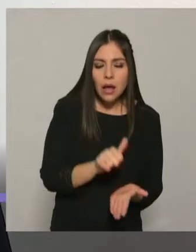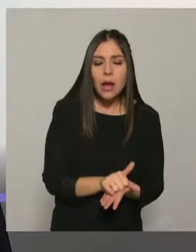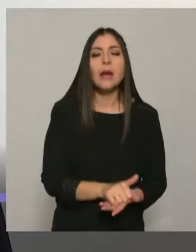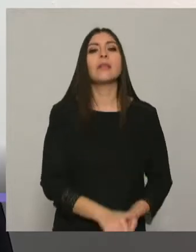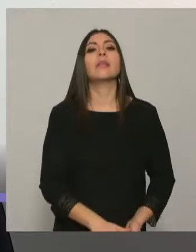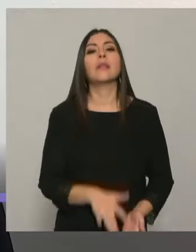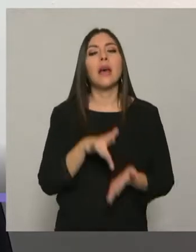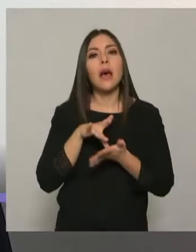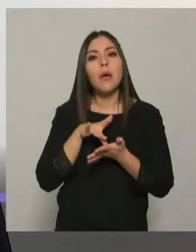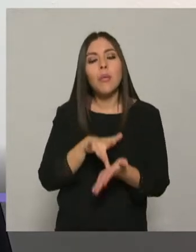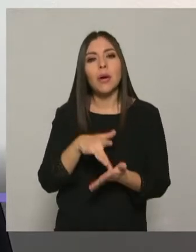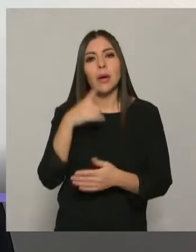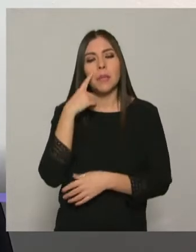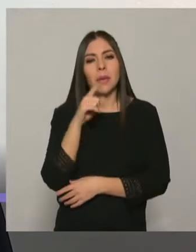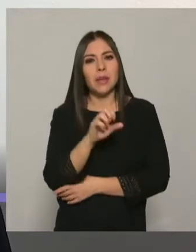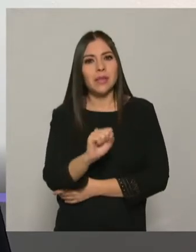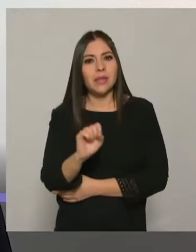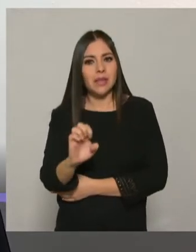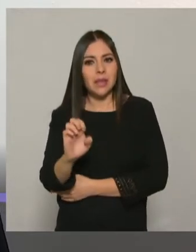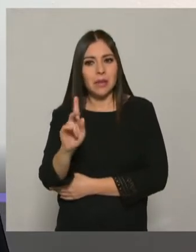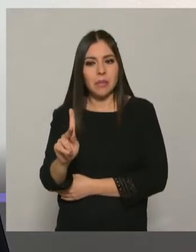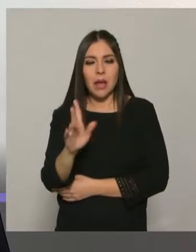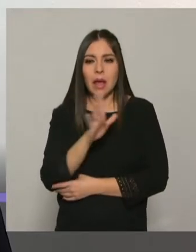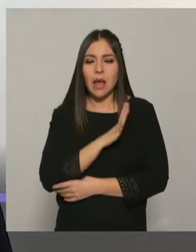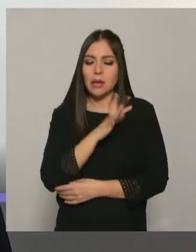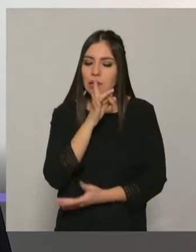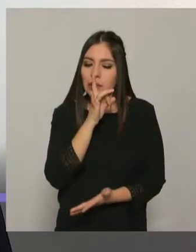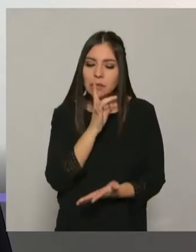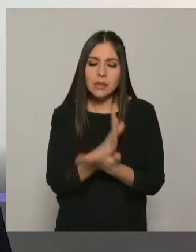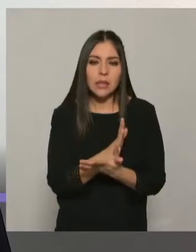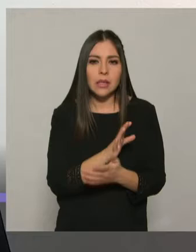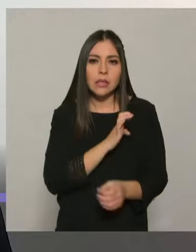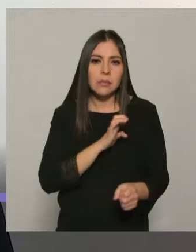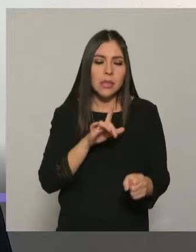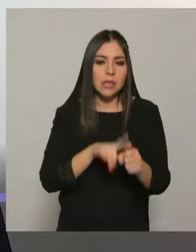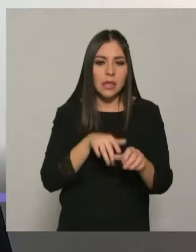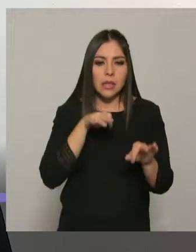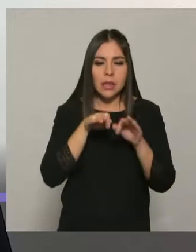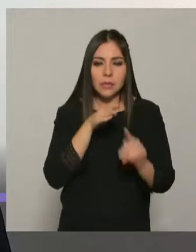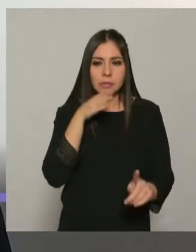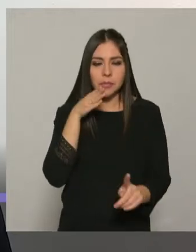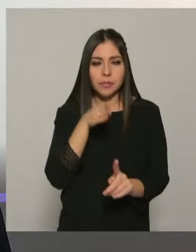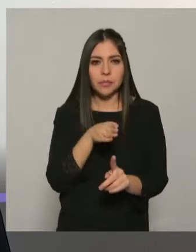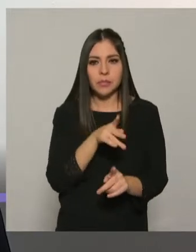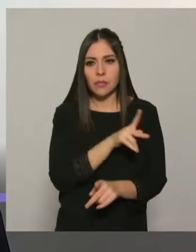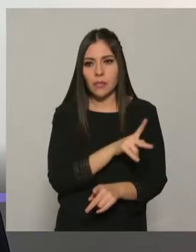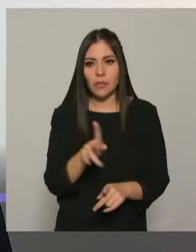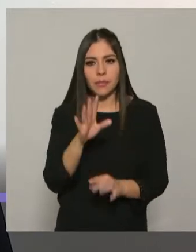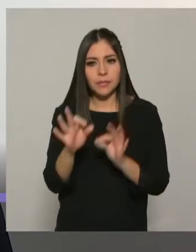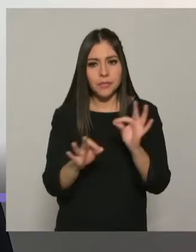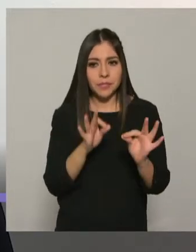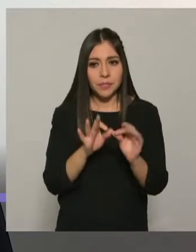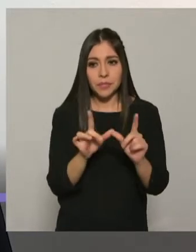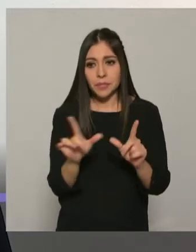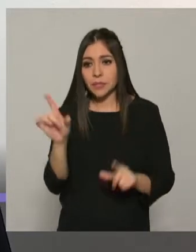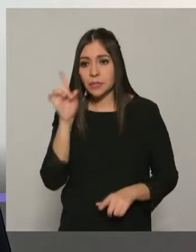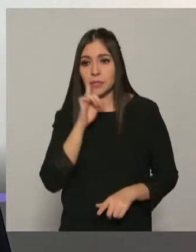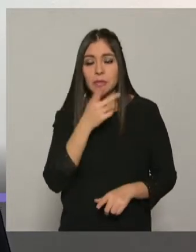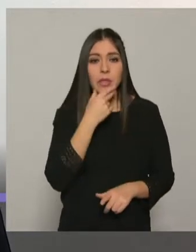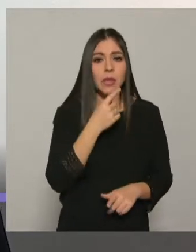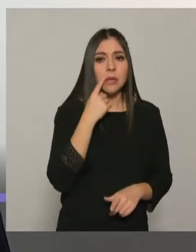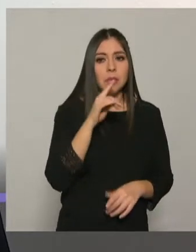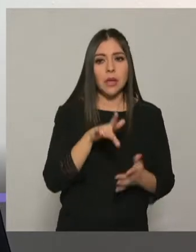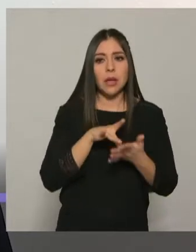Educación Pública, que tienen un protocolo específico para trabajar esto. Estamos listas y listos para acompañar a